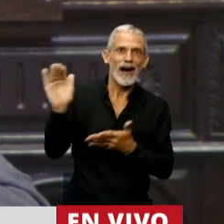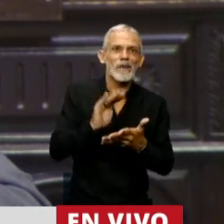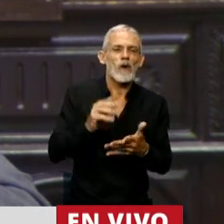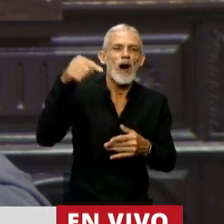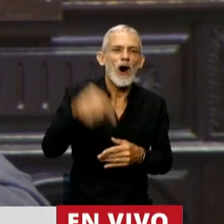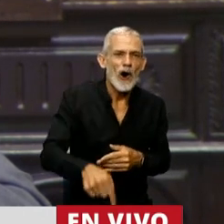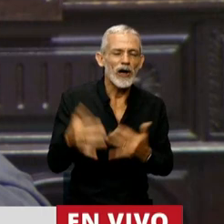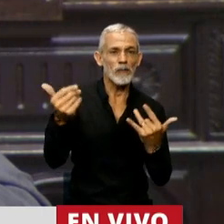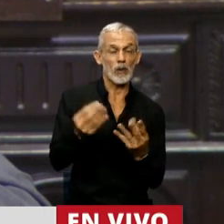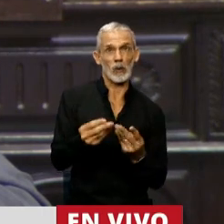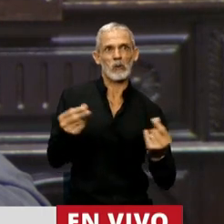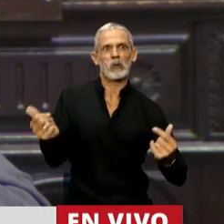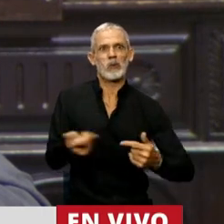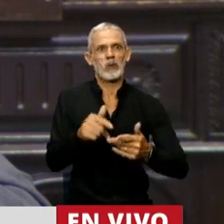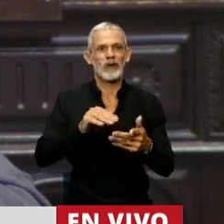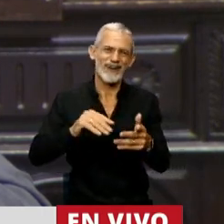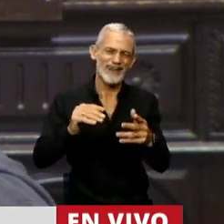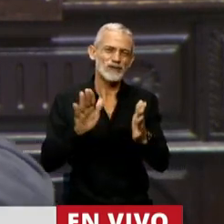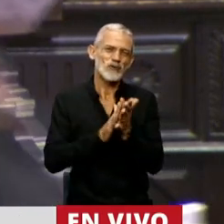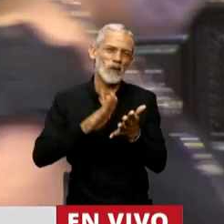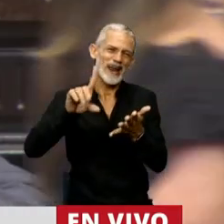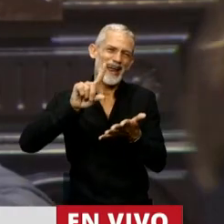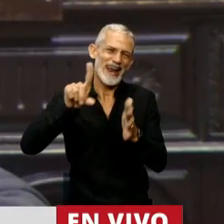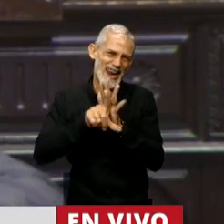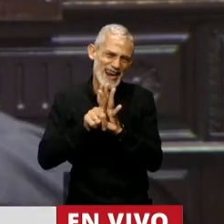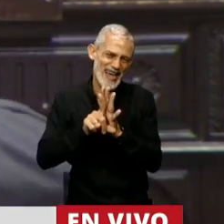y pudiéramos disimular el debate sobre la ley de jubilaciones.